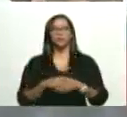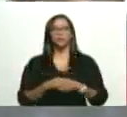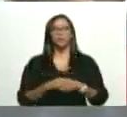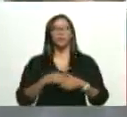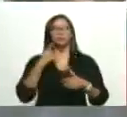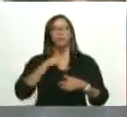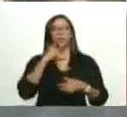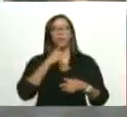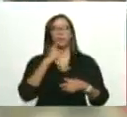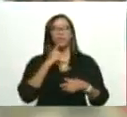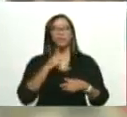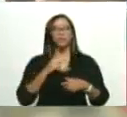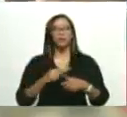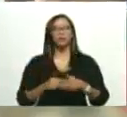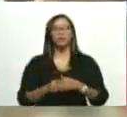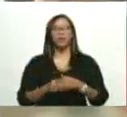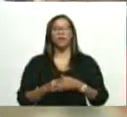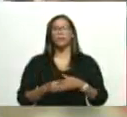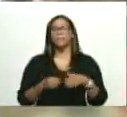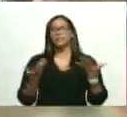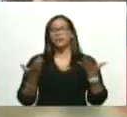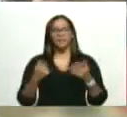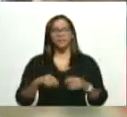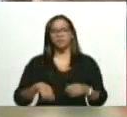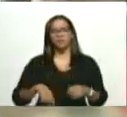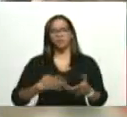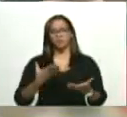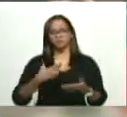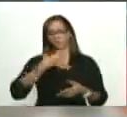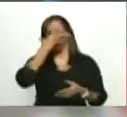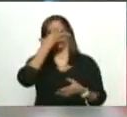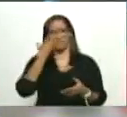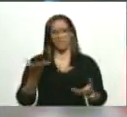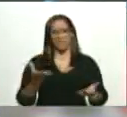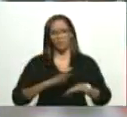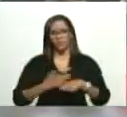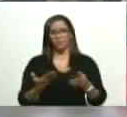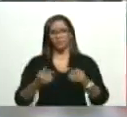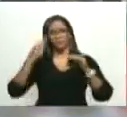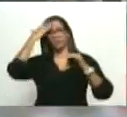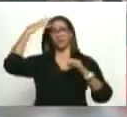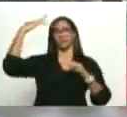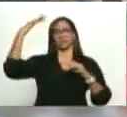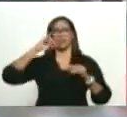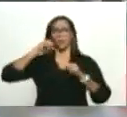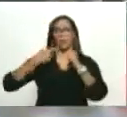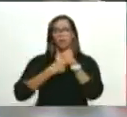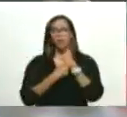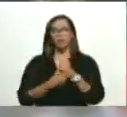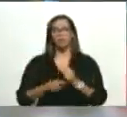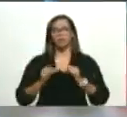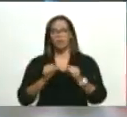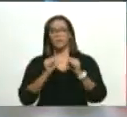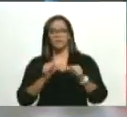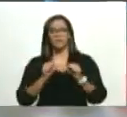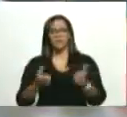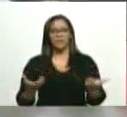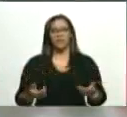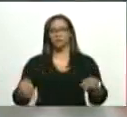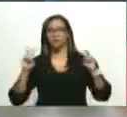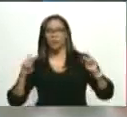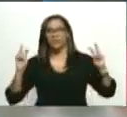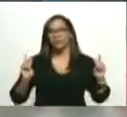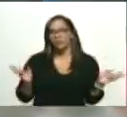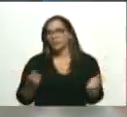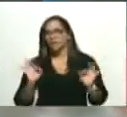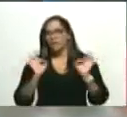política exterior a un nivel prácticamente que del absurdo, ¿no? Sí. Que comenzó con toda esta fantasía tropical de Juan Guaidó y que todavía se mantiene con un supuesto gobierno paralelo que